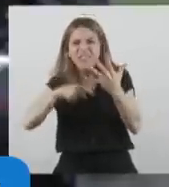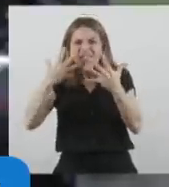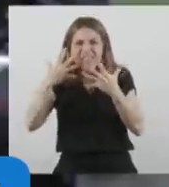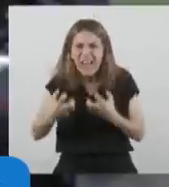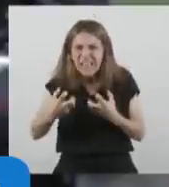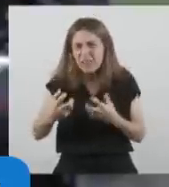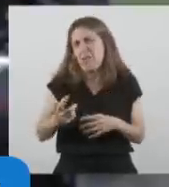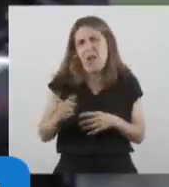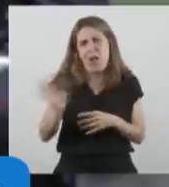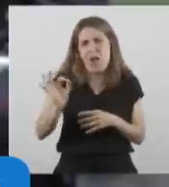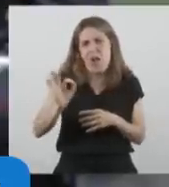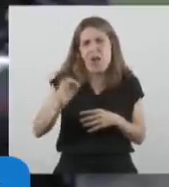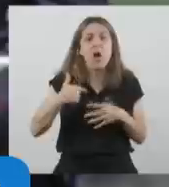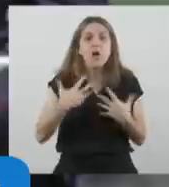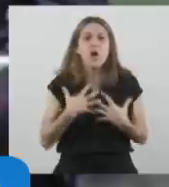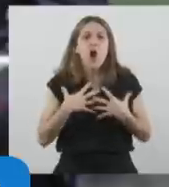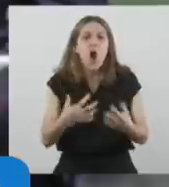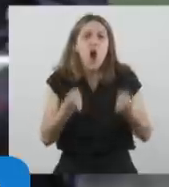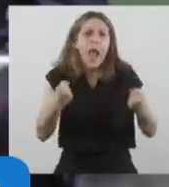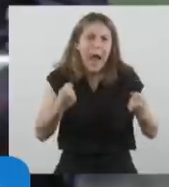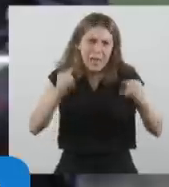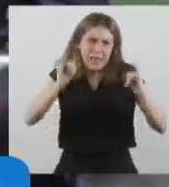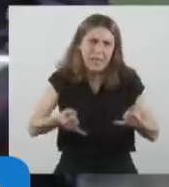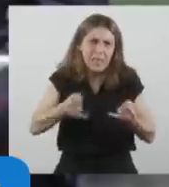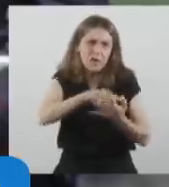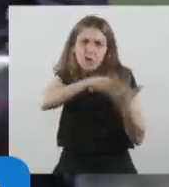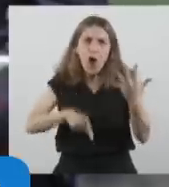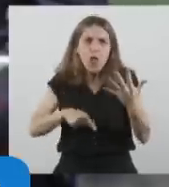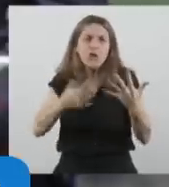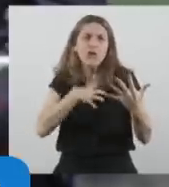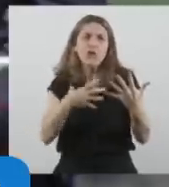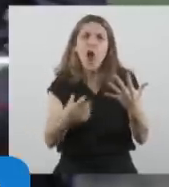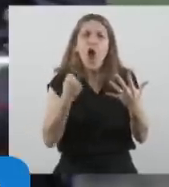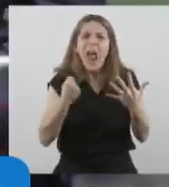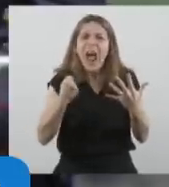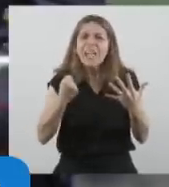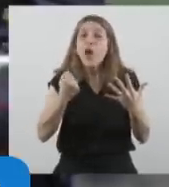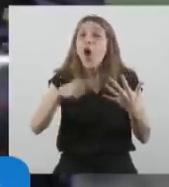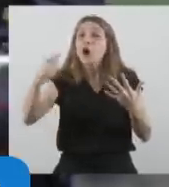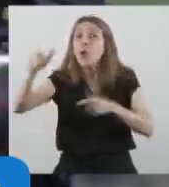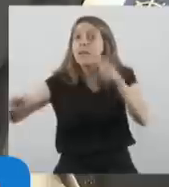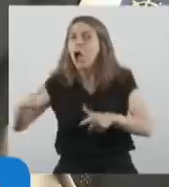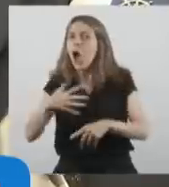coraje eso sí tuvieron coraje que pocos tienen